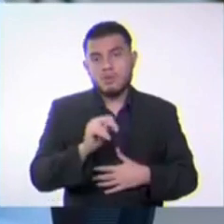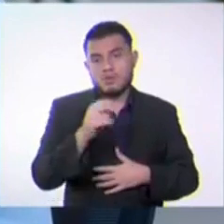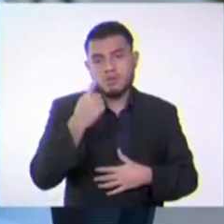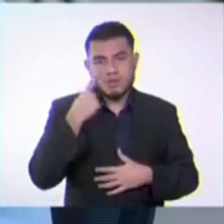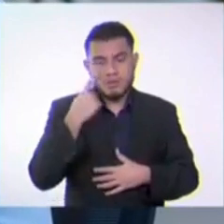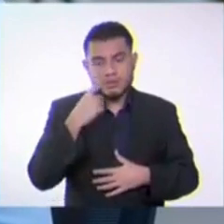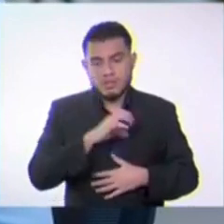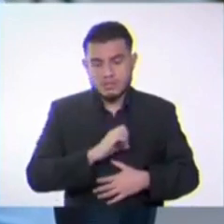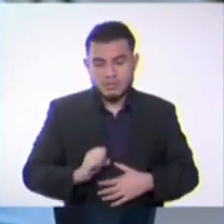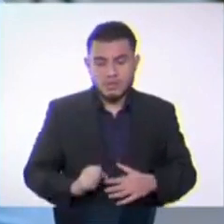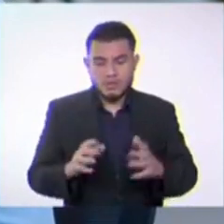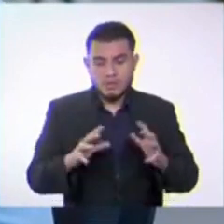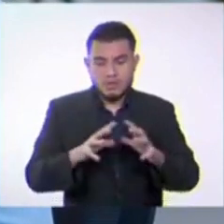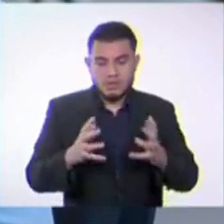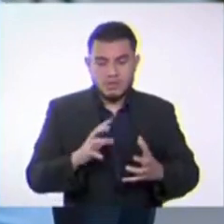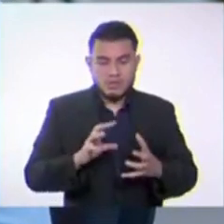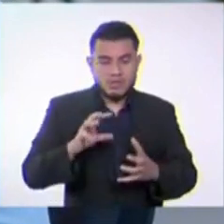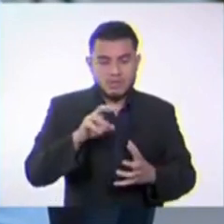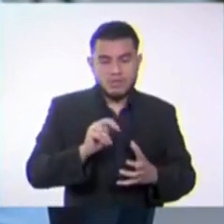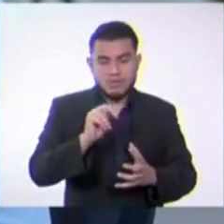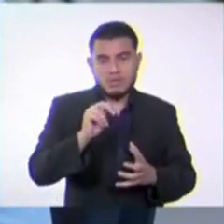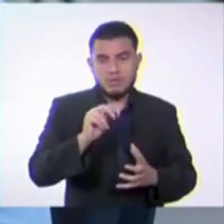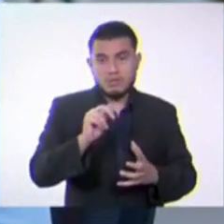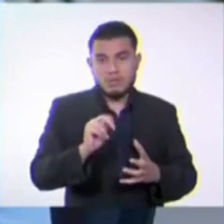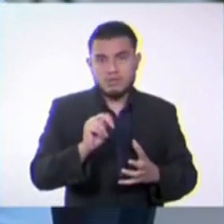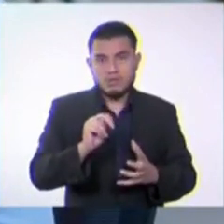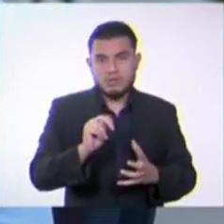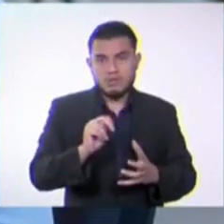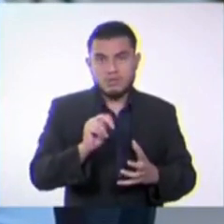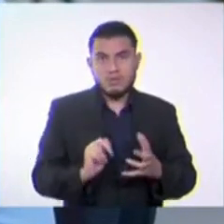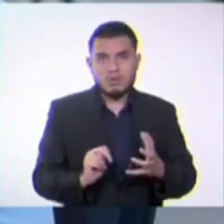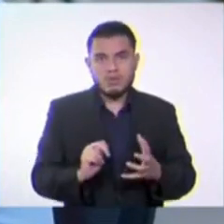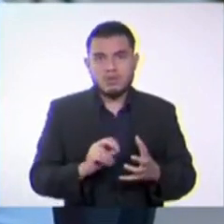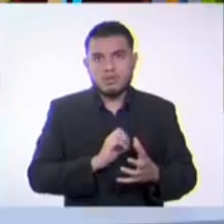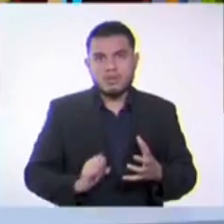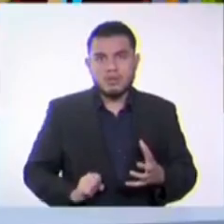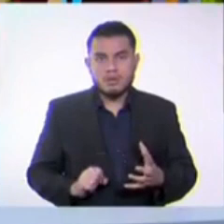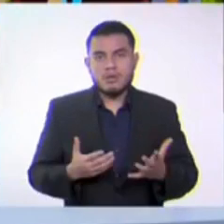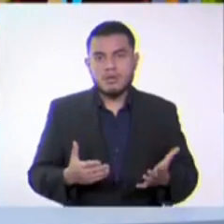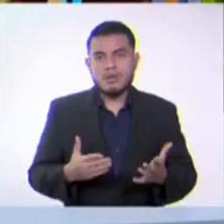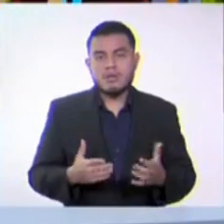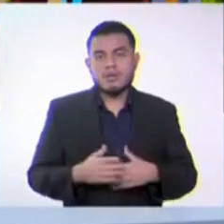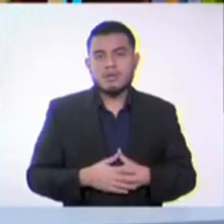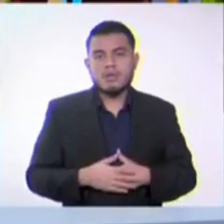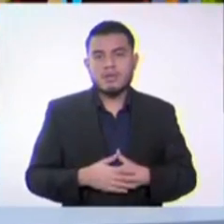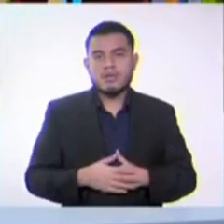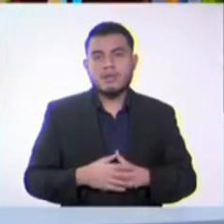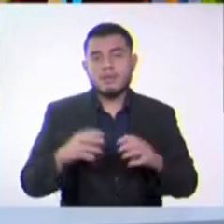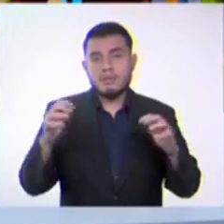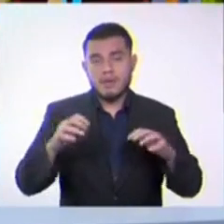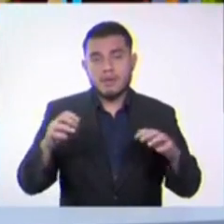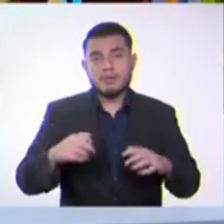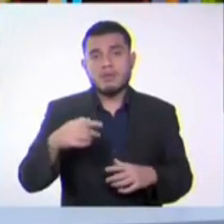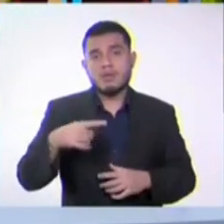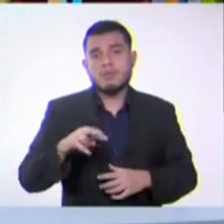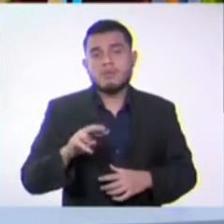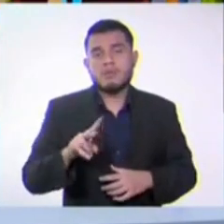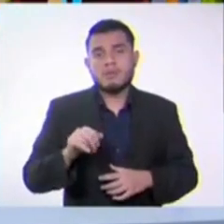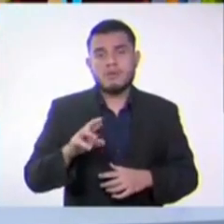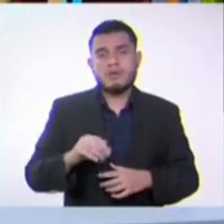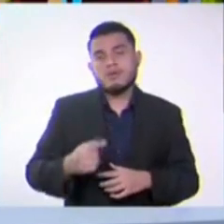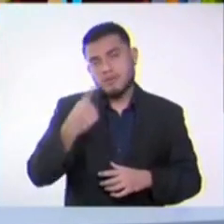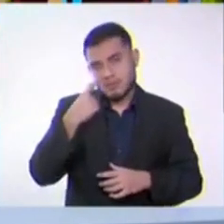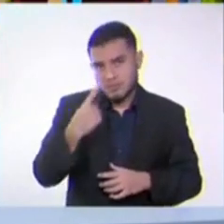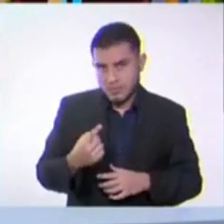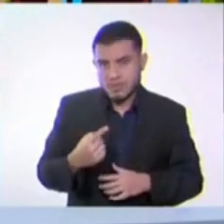encuentra El Salvador, nos encontramos en invierno y en primavera. Entonces, como puedes